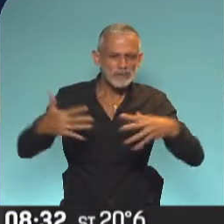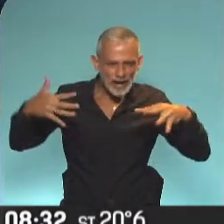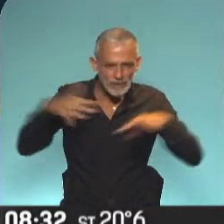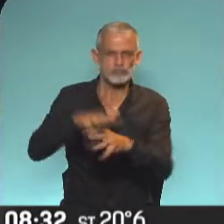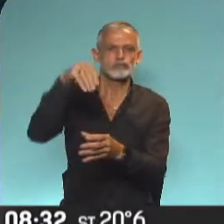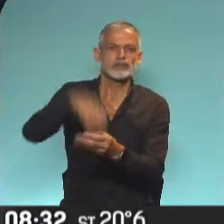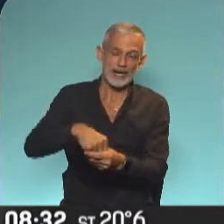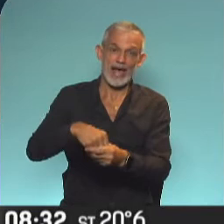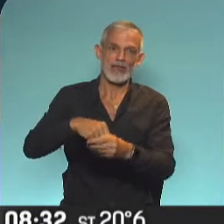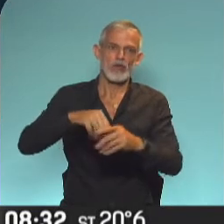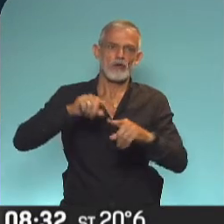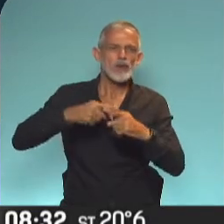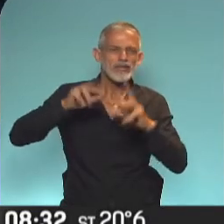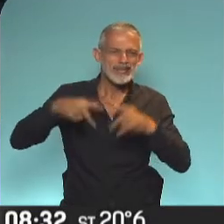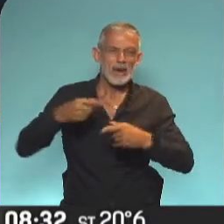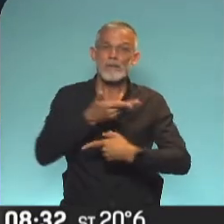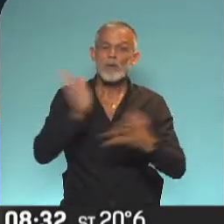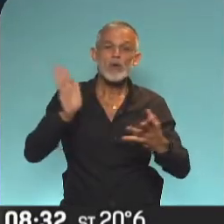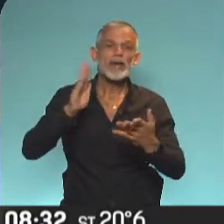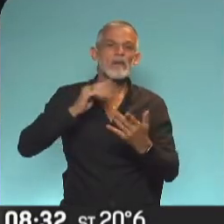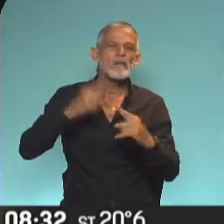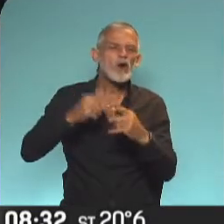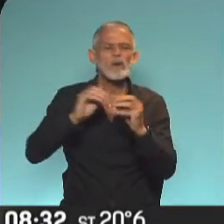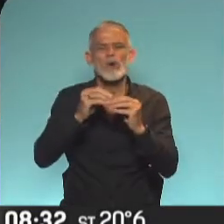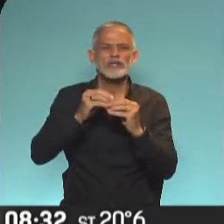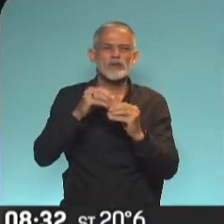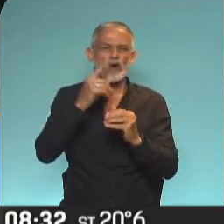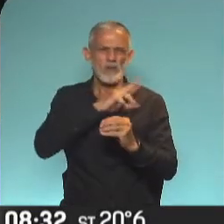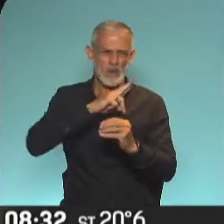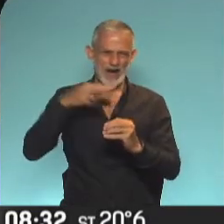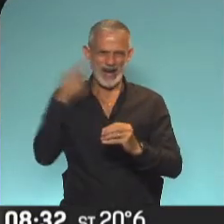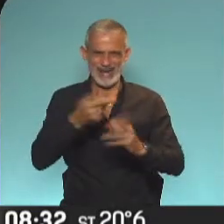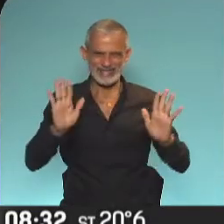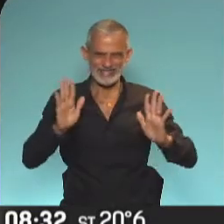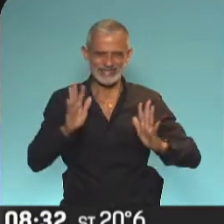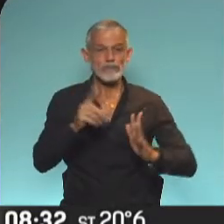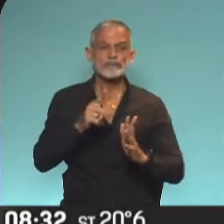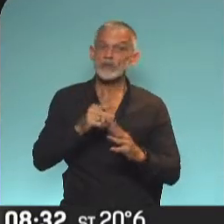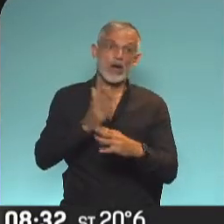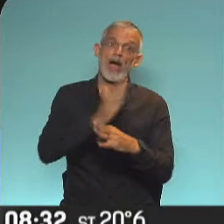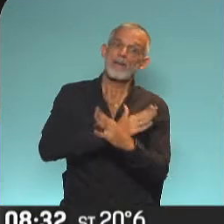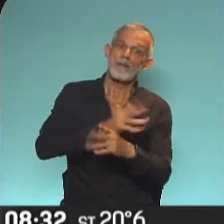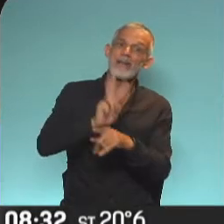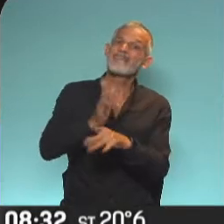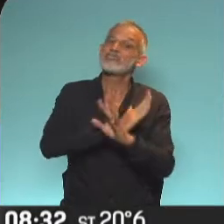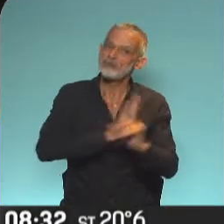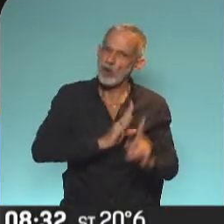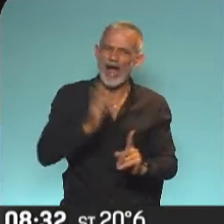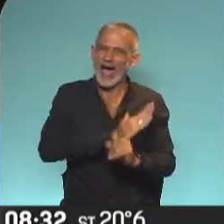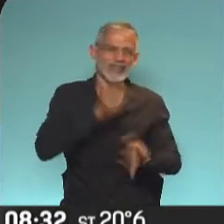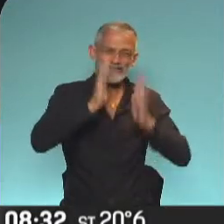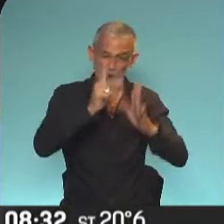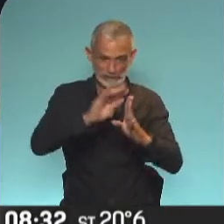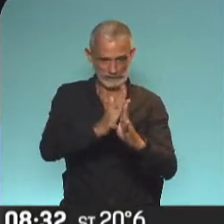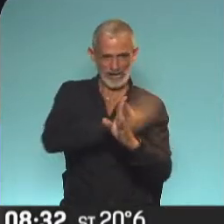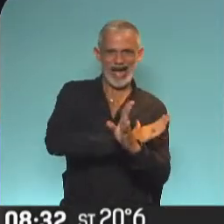Públicas contra las violencias por razones de género. Hay que tener políticas todo el tiempo, desde la prevención, desde antes que esté la violencia